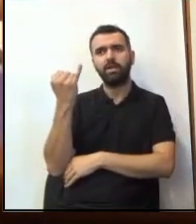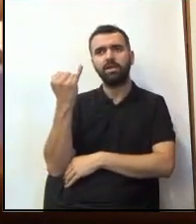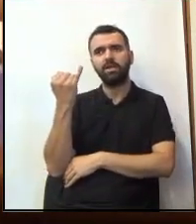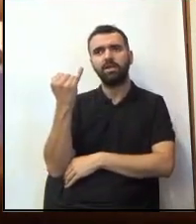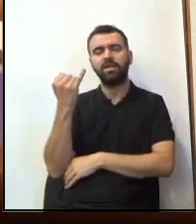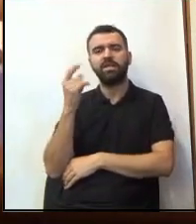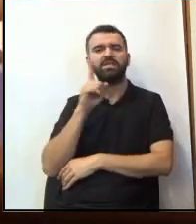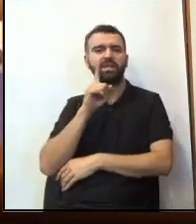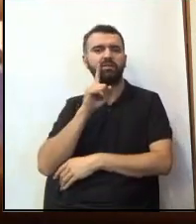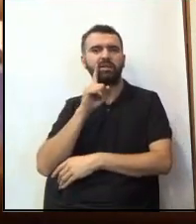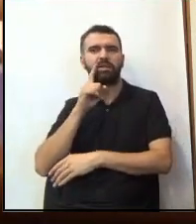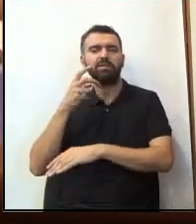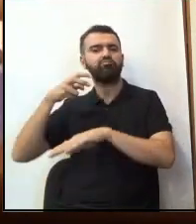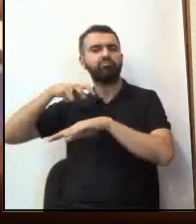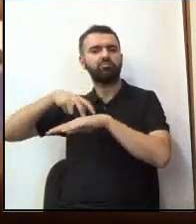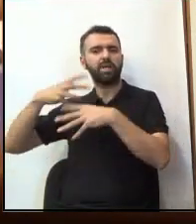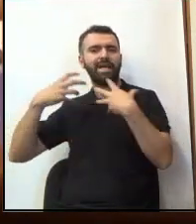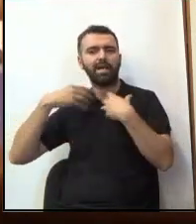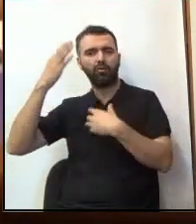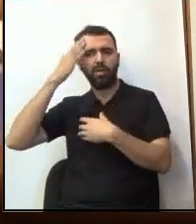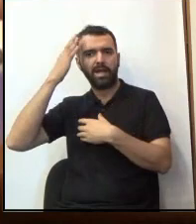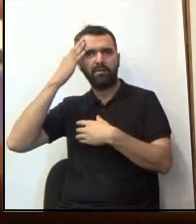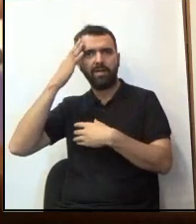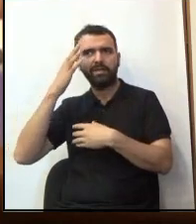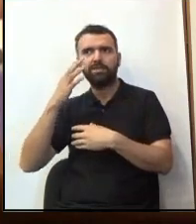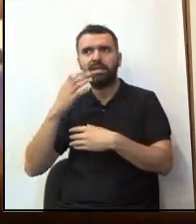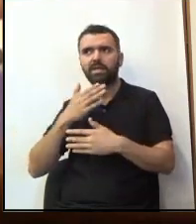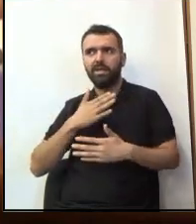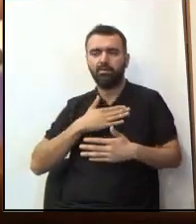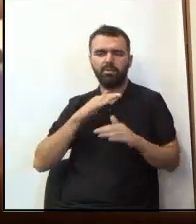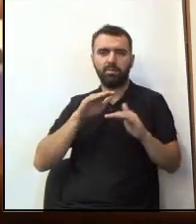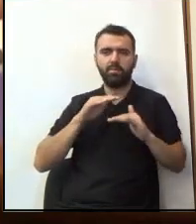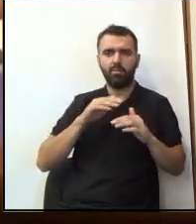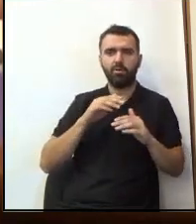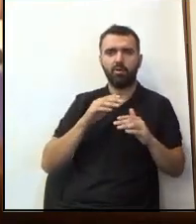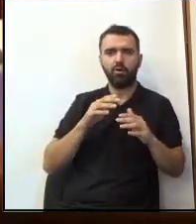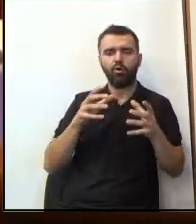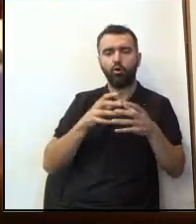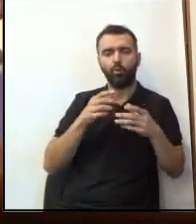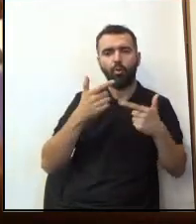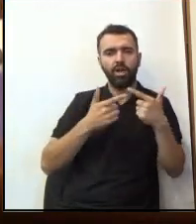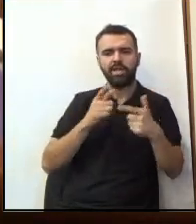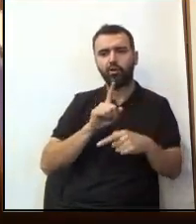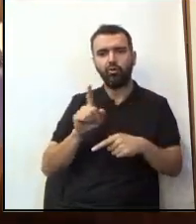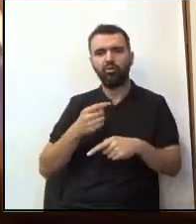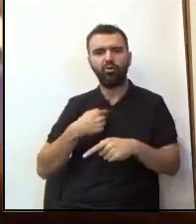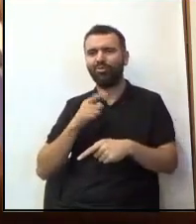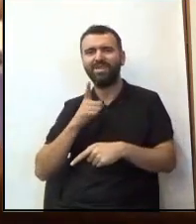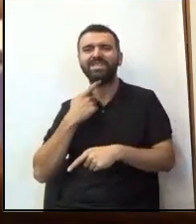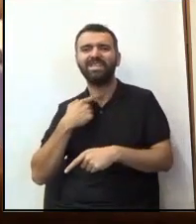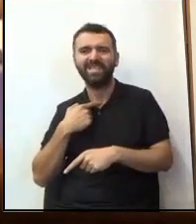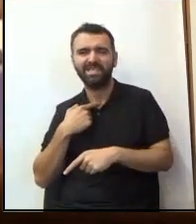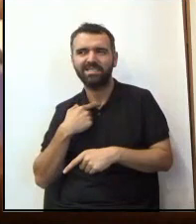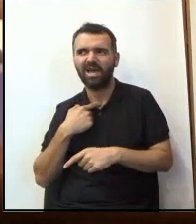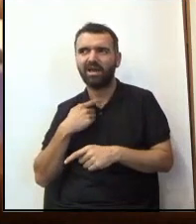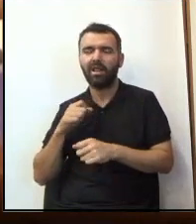testera fuese de mi línea política o no, no me interesa boicotear